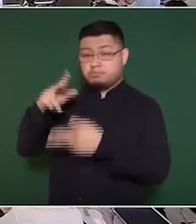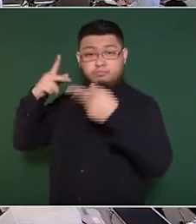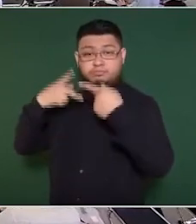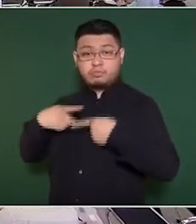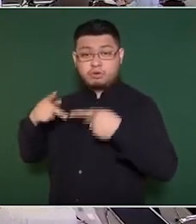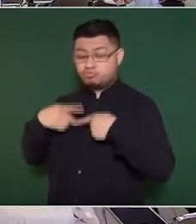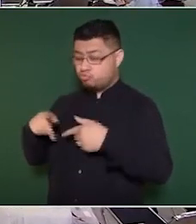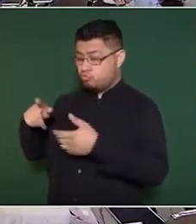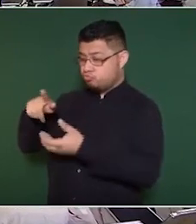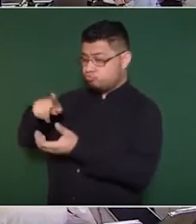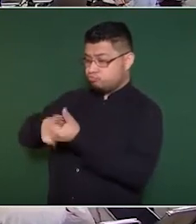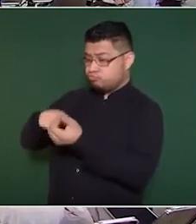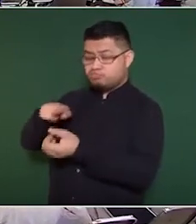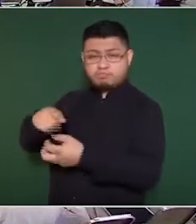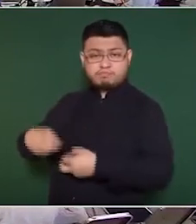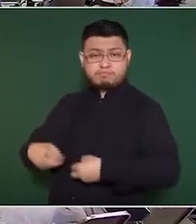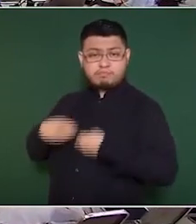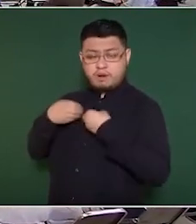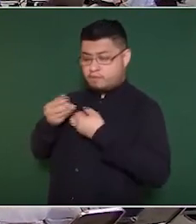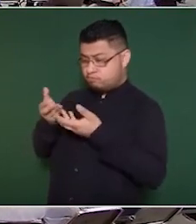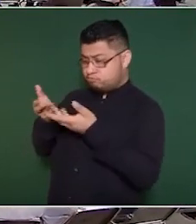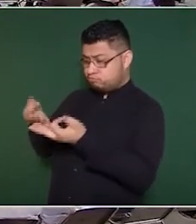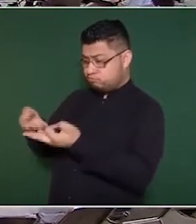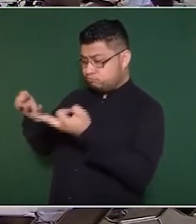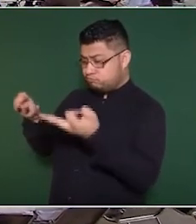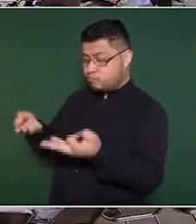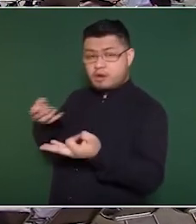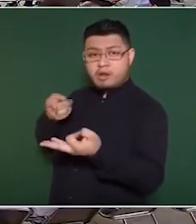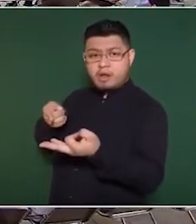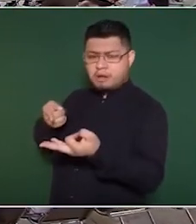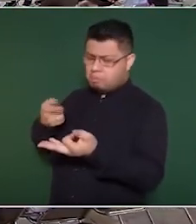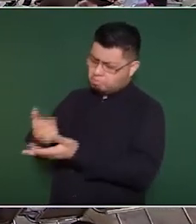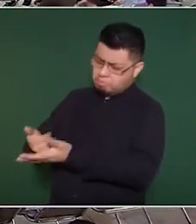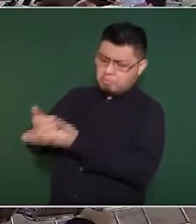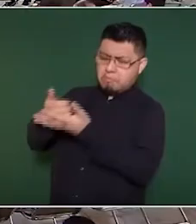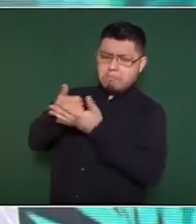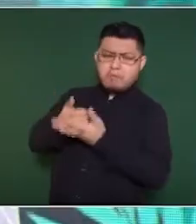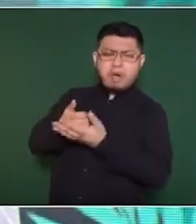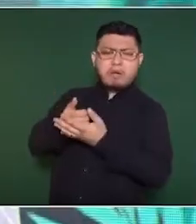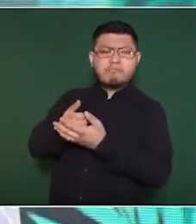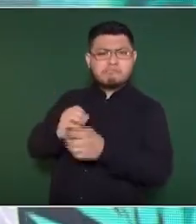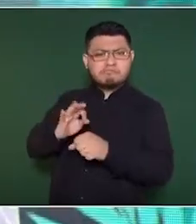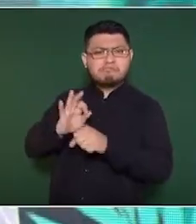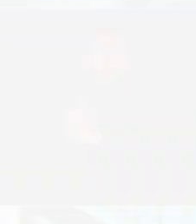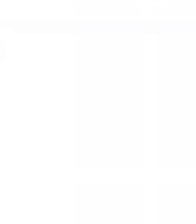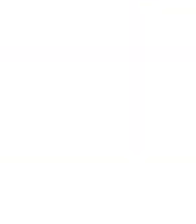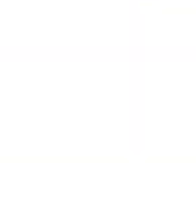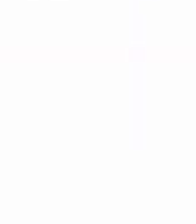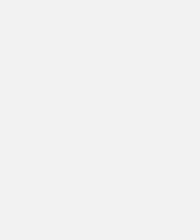por eso pudimos terminar.